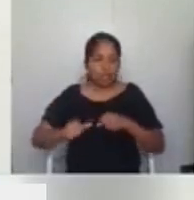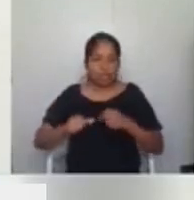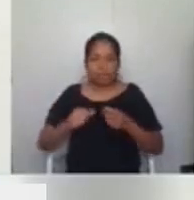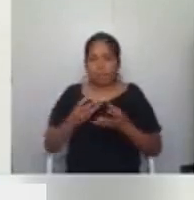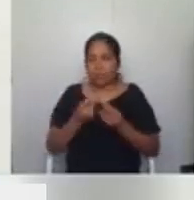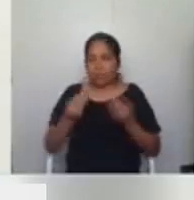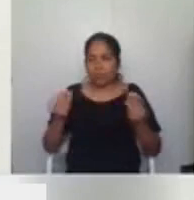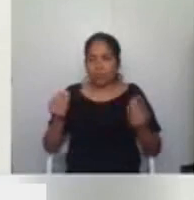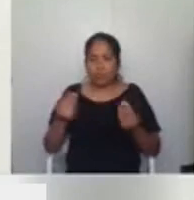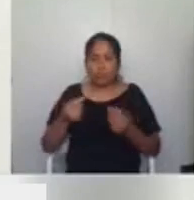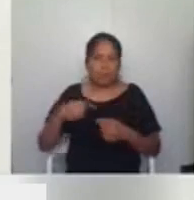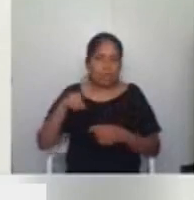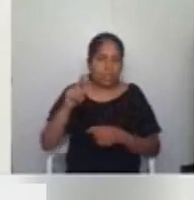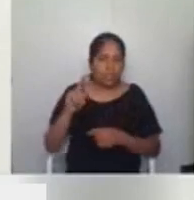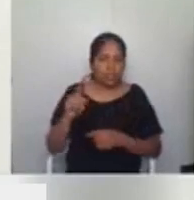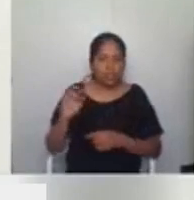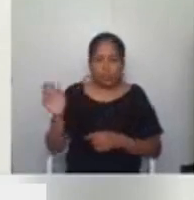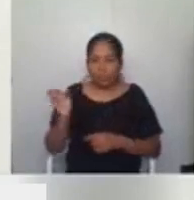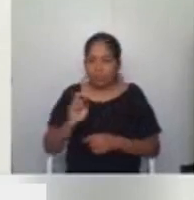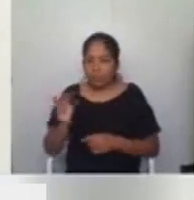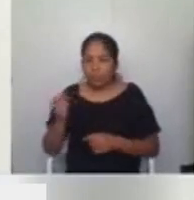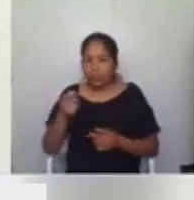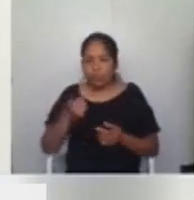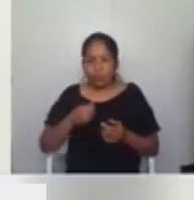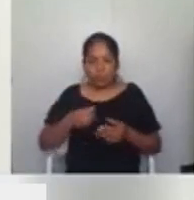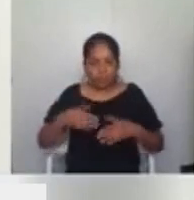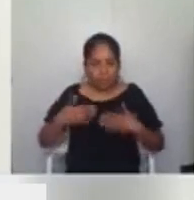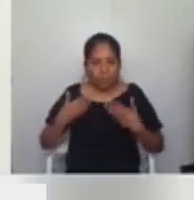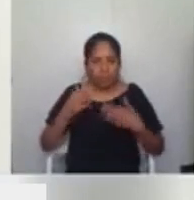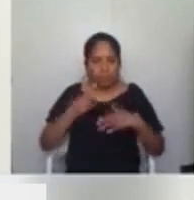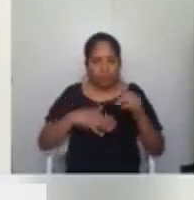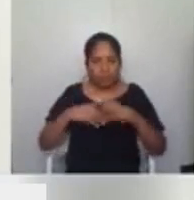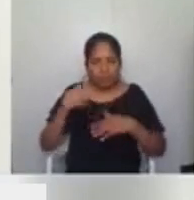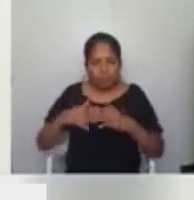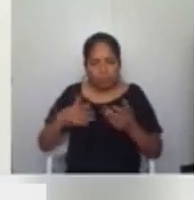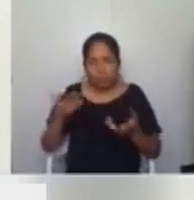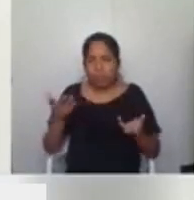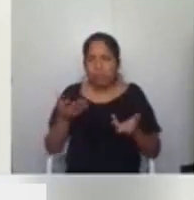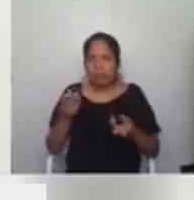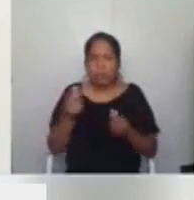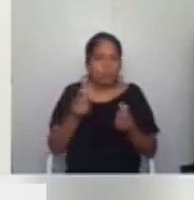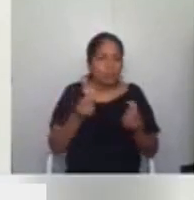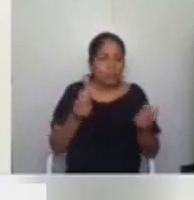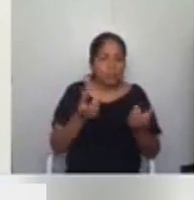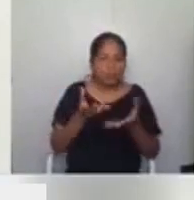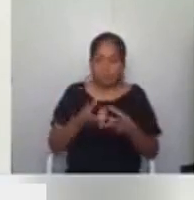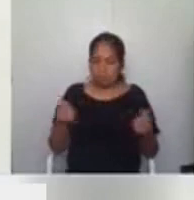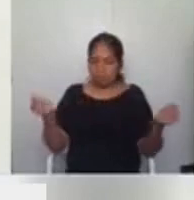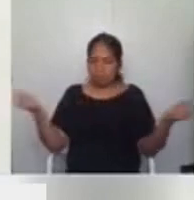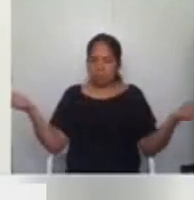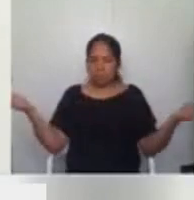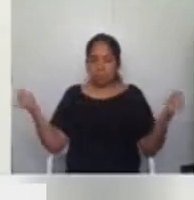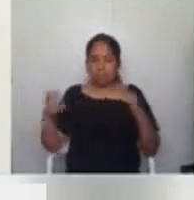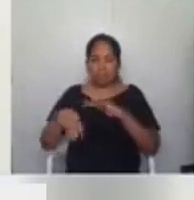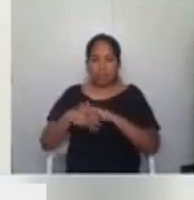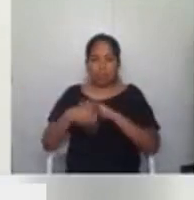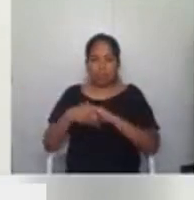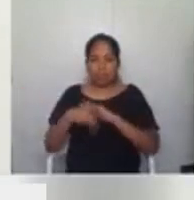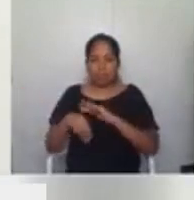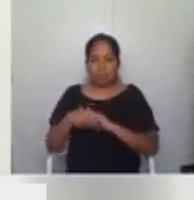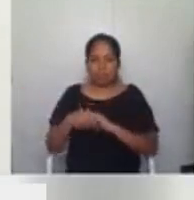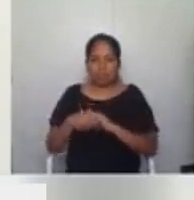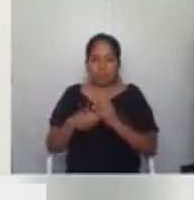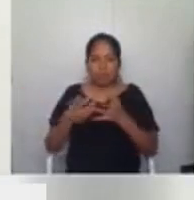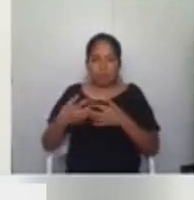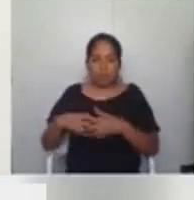dólares para hacer inversión pública, esa plata se fue por corrupción. Compañías tipo